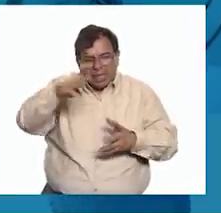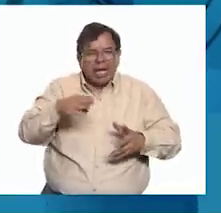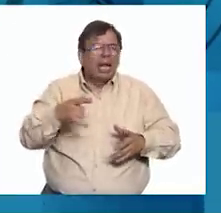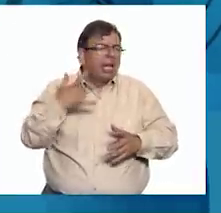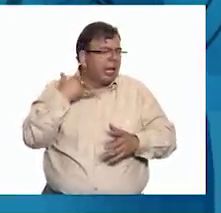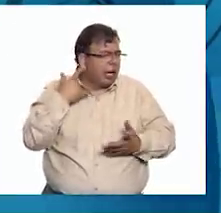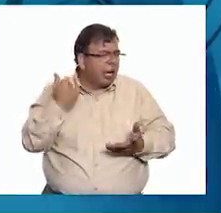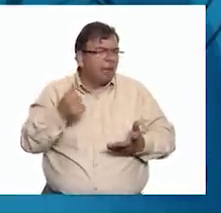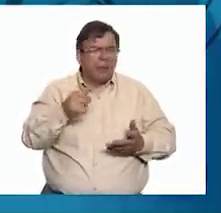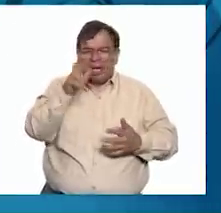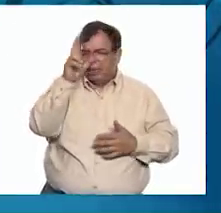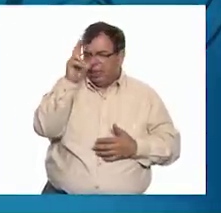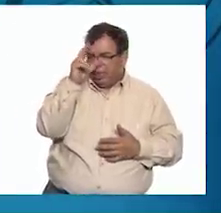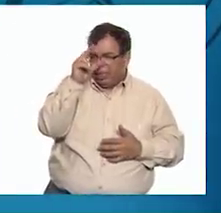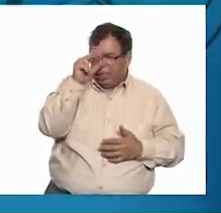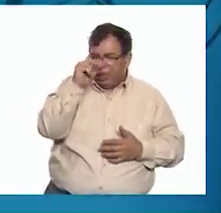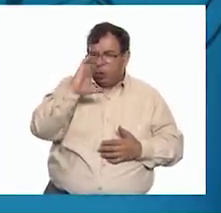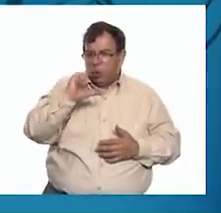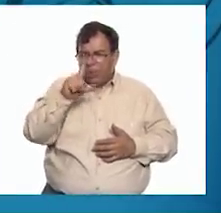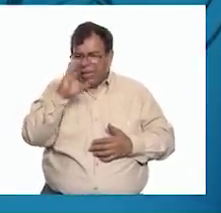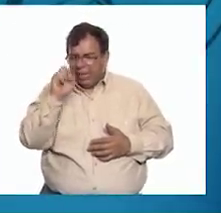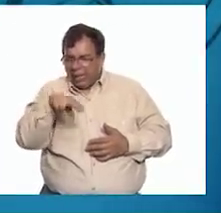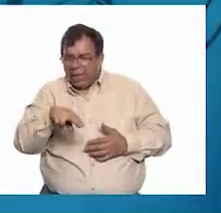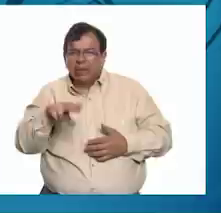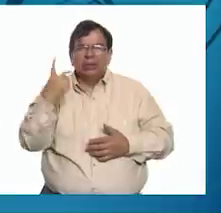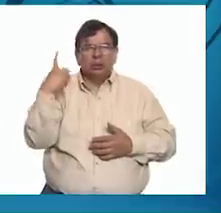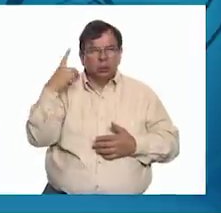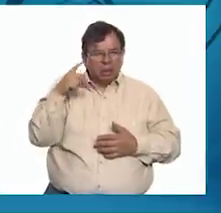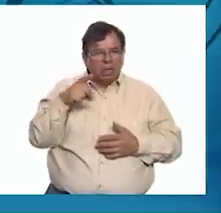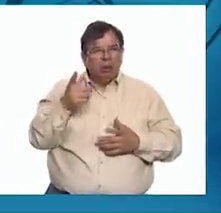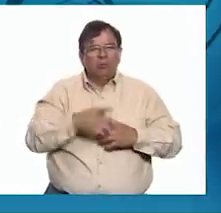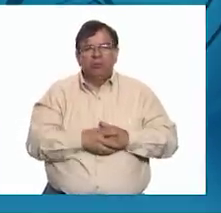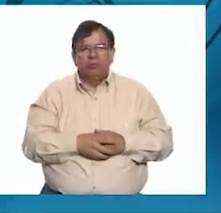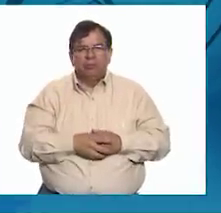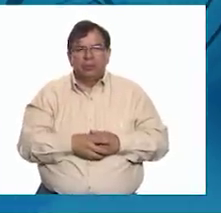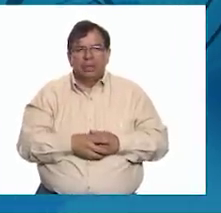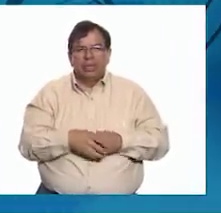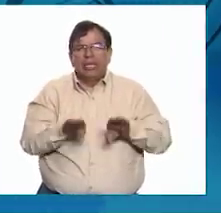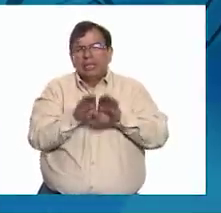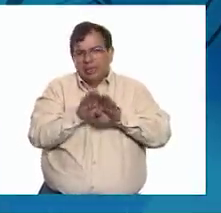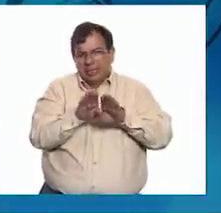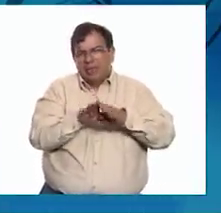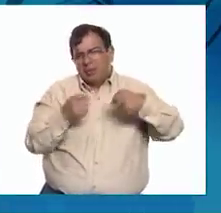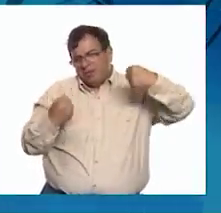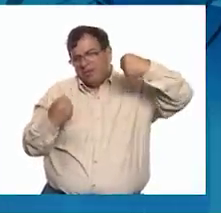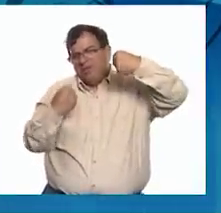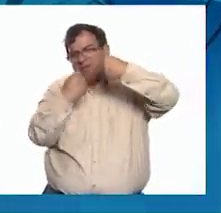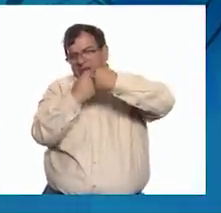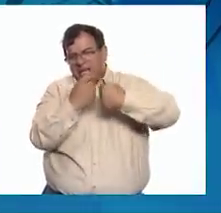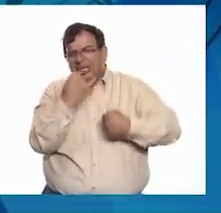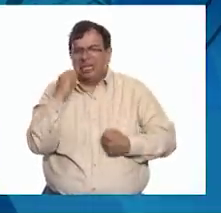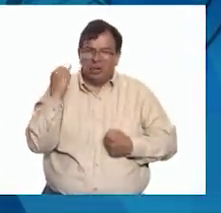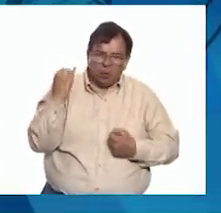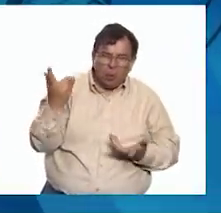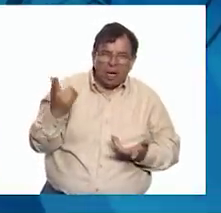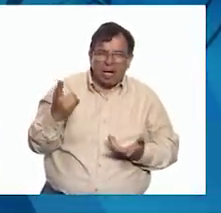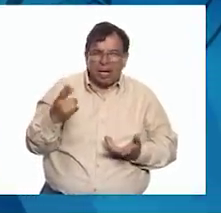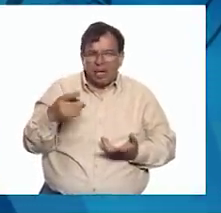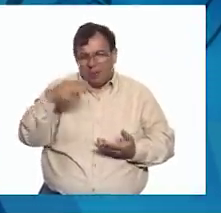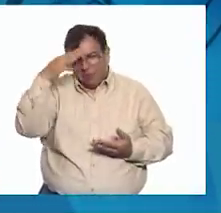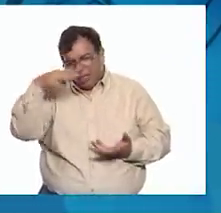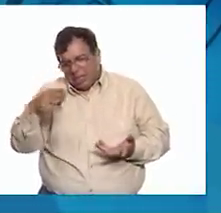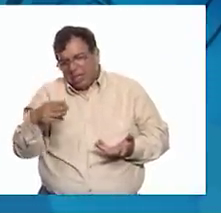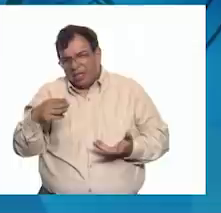Paz, Hermosillo, Culiacán y Durango. Y también ciudades fronterizas como Tijuana,